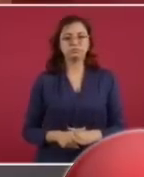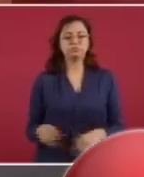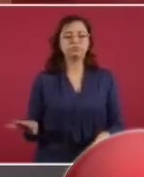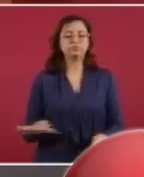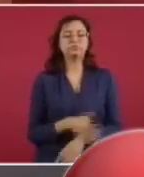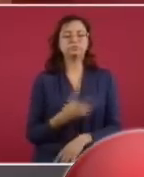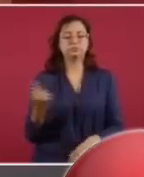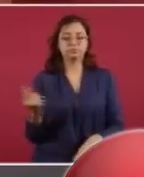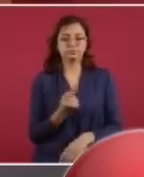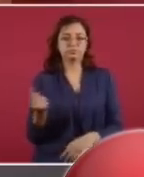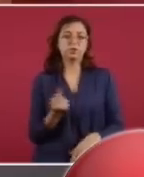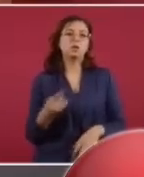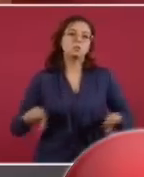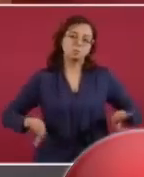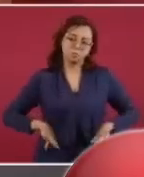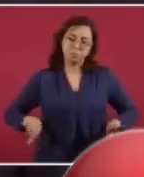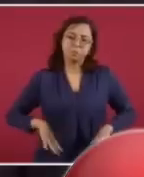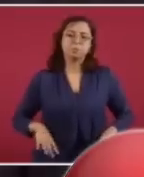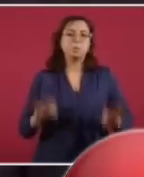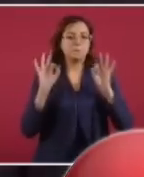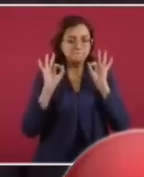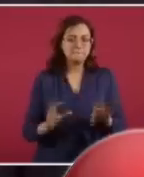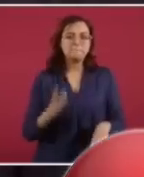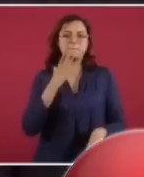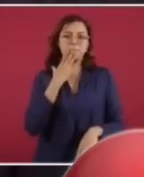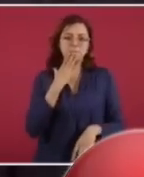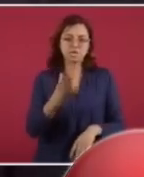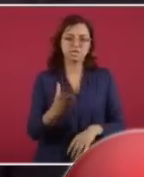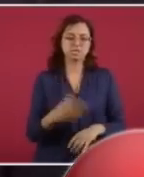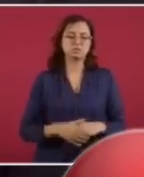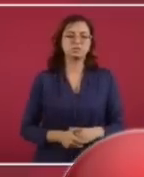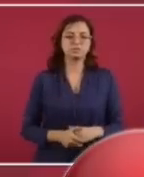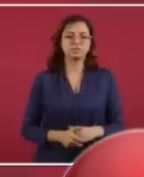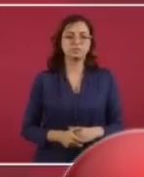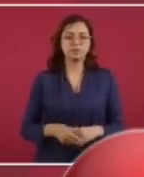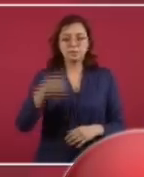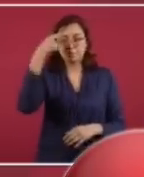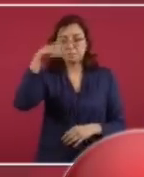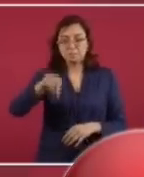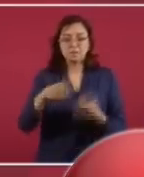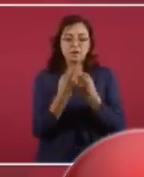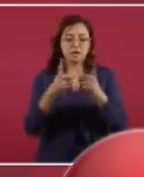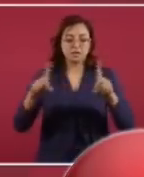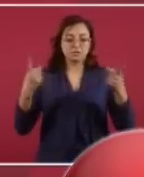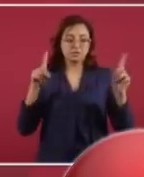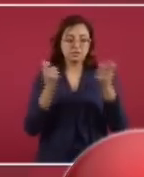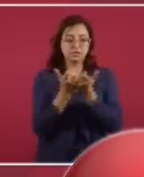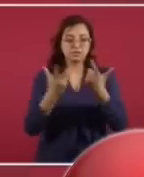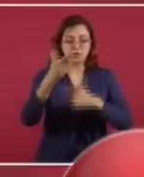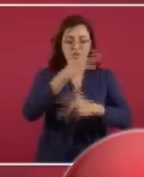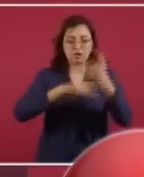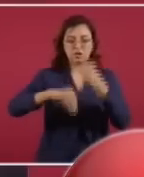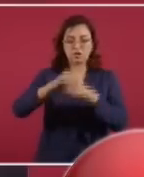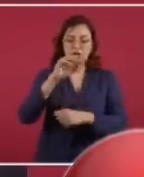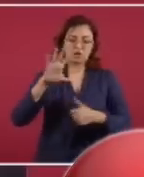porque conviene al desarrollo económico de América del Norte. Sí.